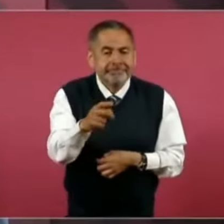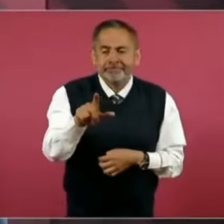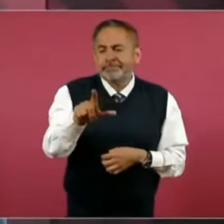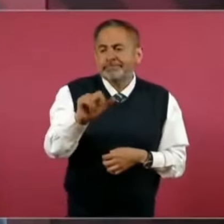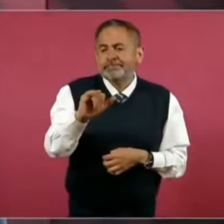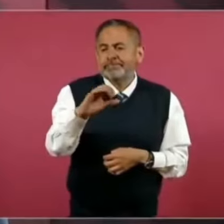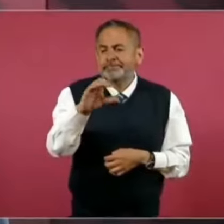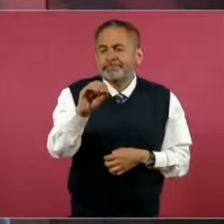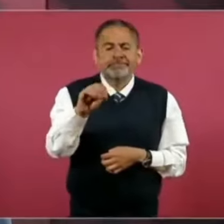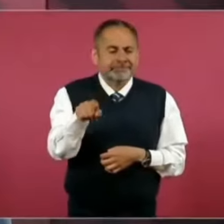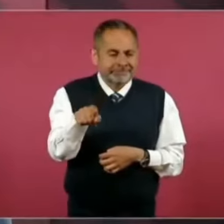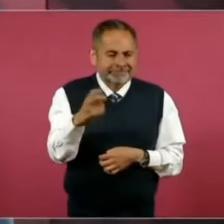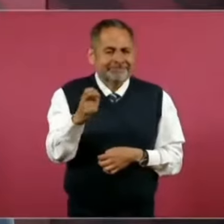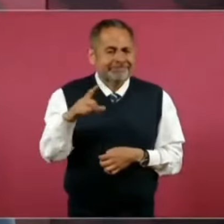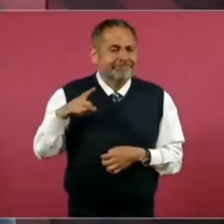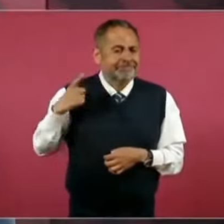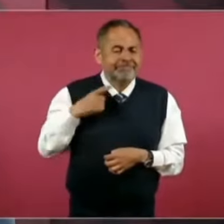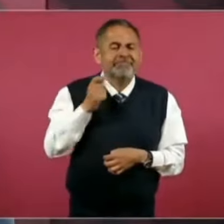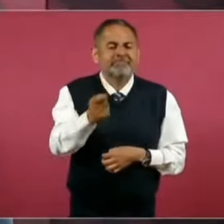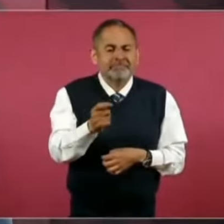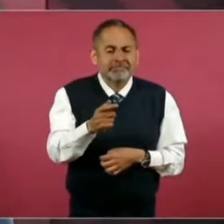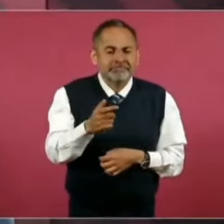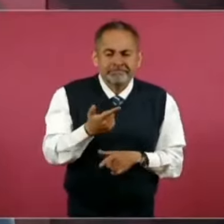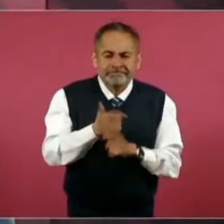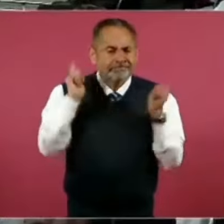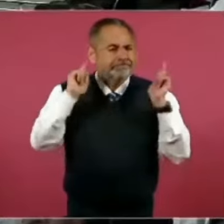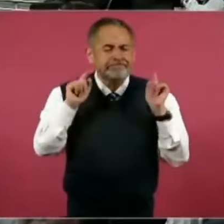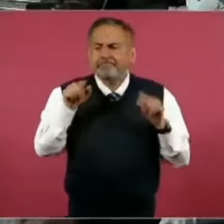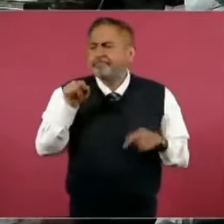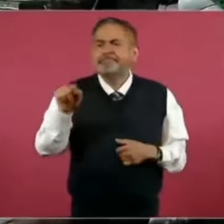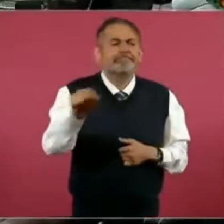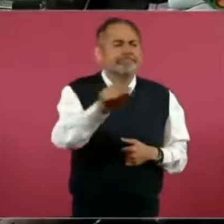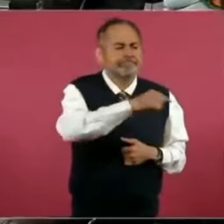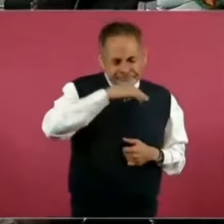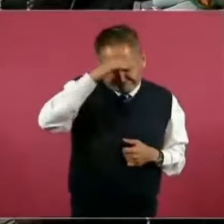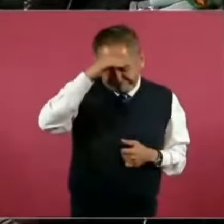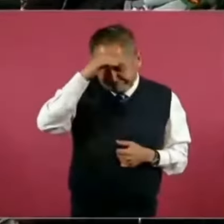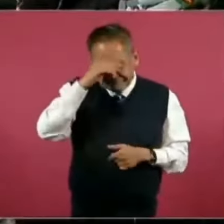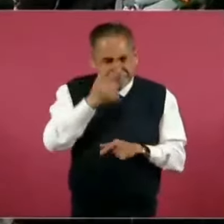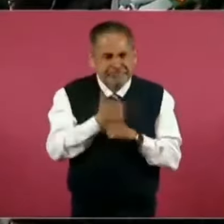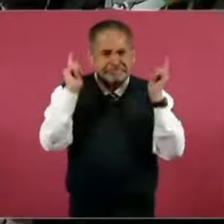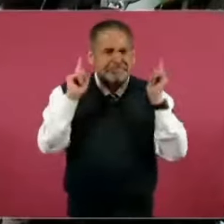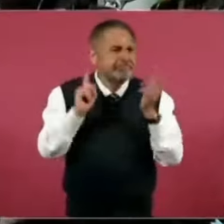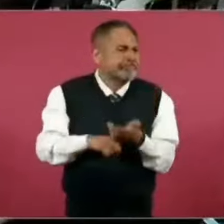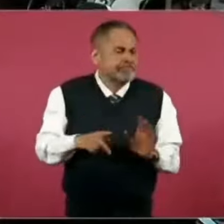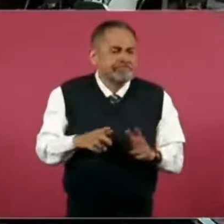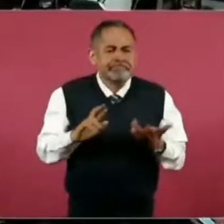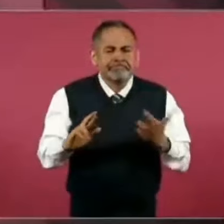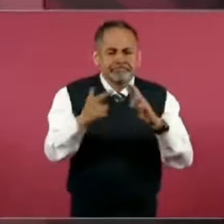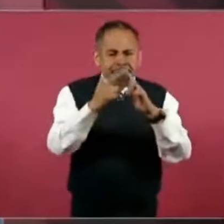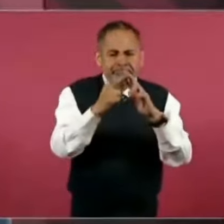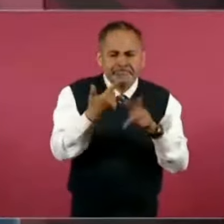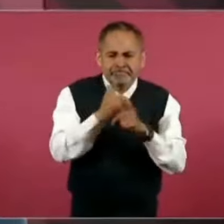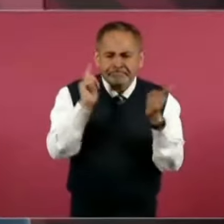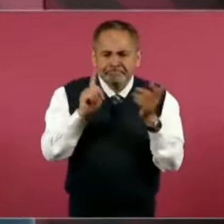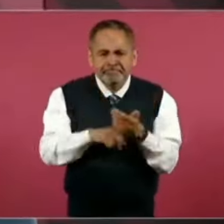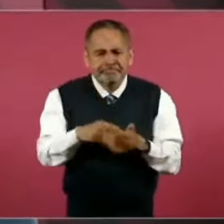laicismo, la libertad de creencia, la libertad de